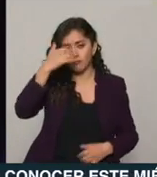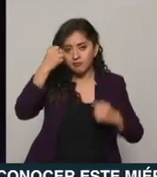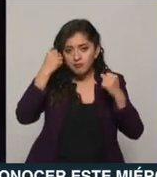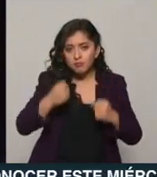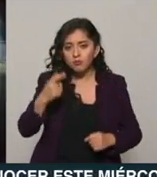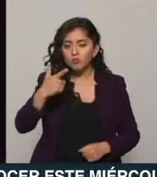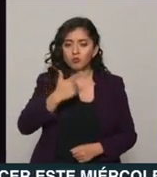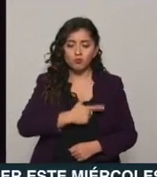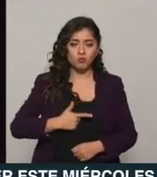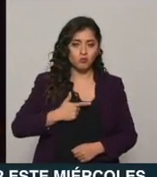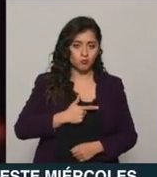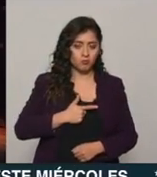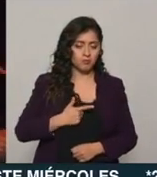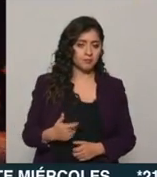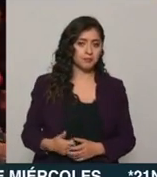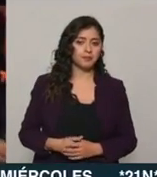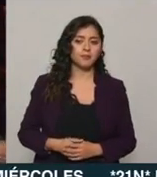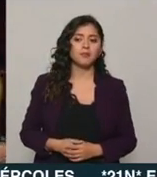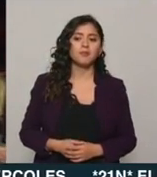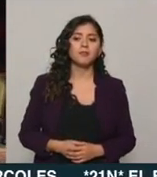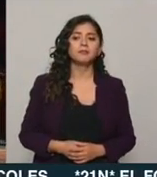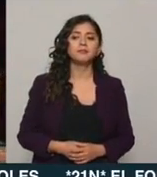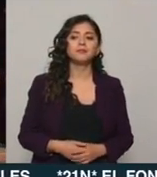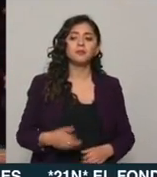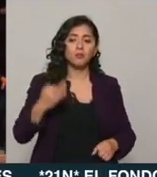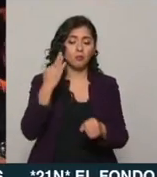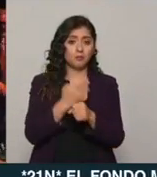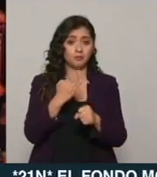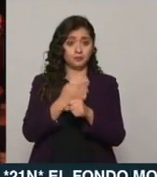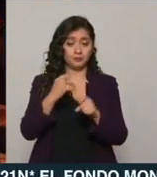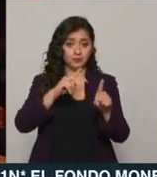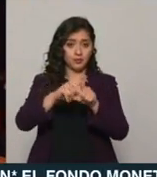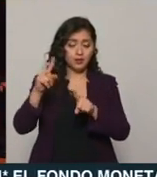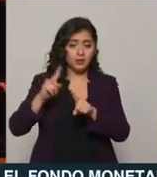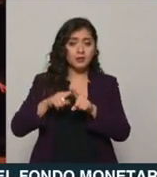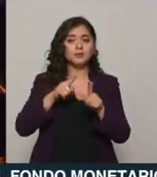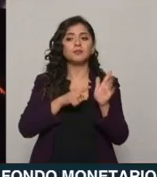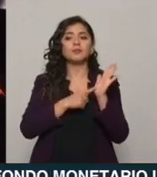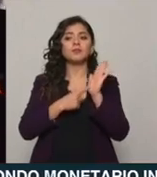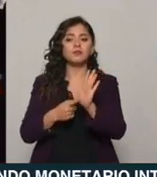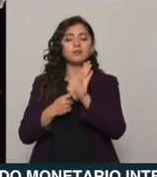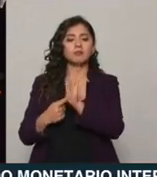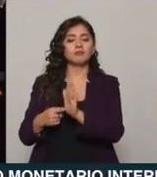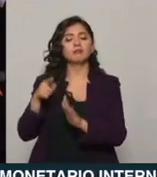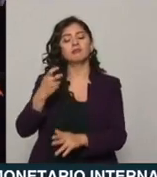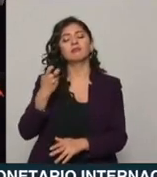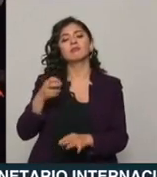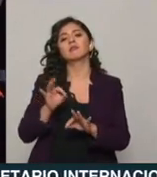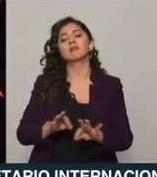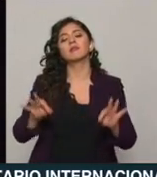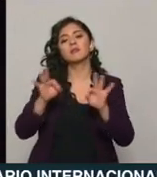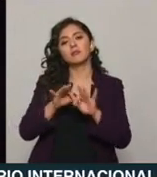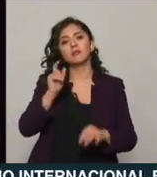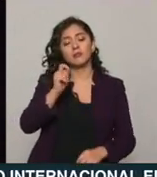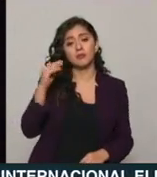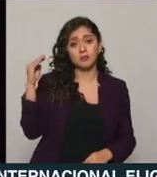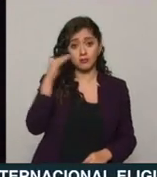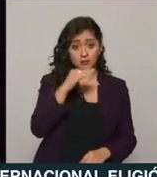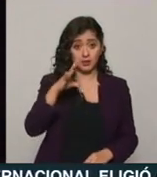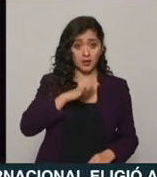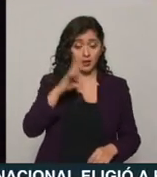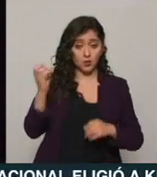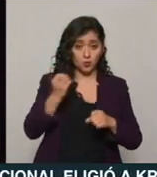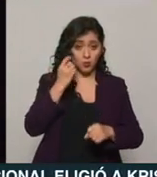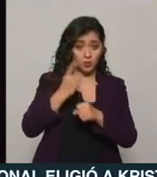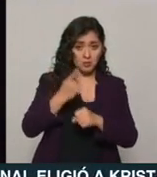van a disfrutar mucho. Sin duda alguna, con las imágenes que estamos mostrando en pantalla, Ari, sin duda alguna, pues será un gran evento, es completamente gratuito, es una oportunidad